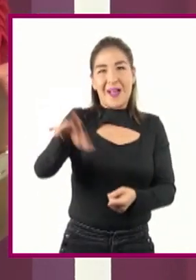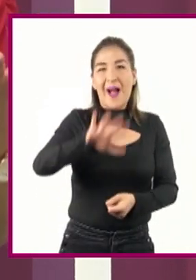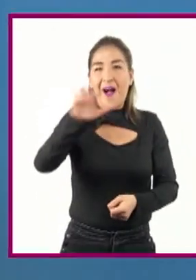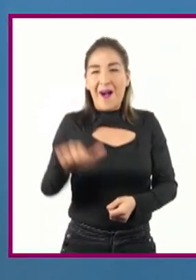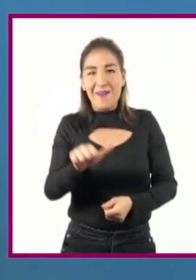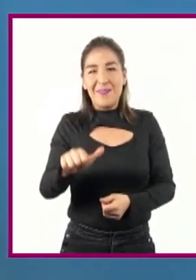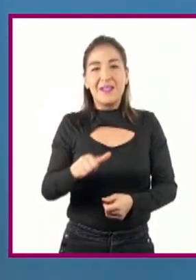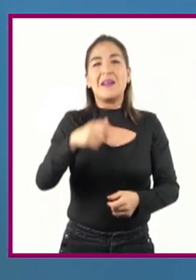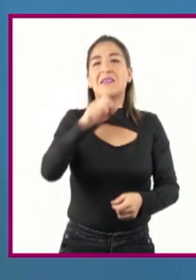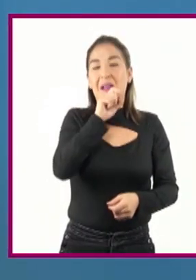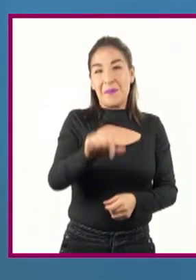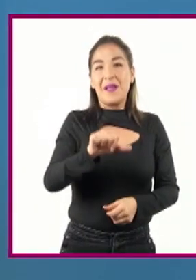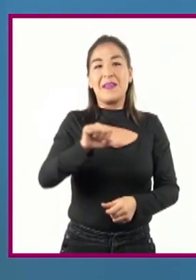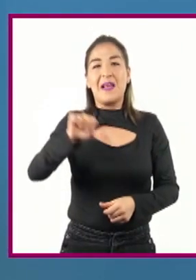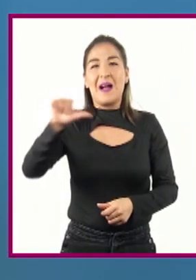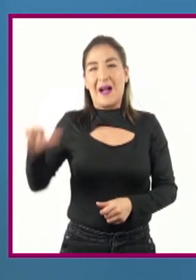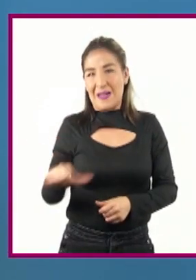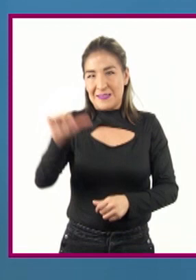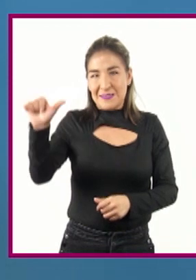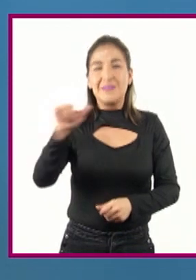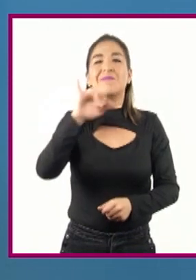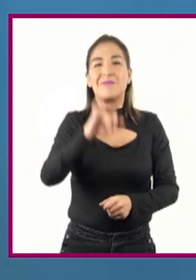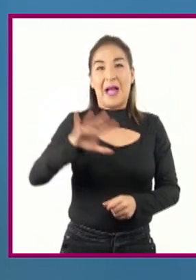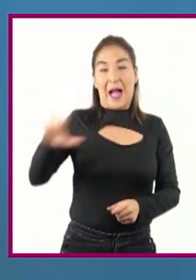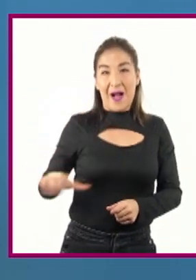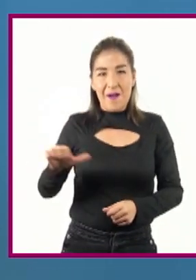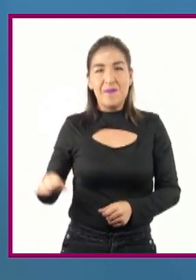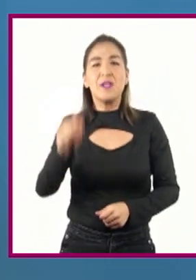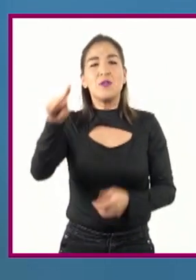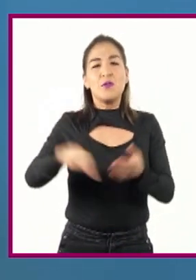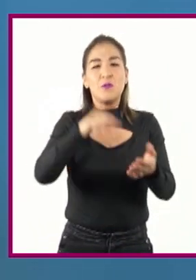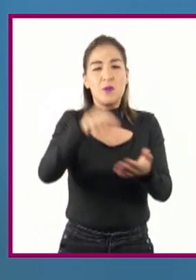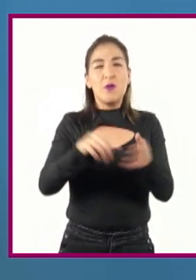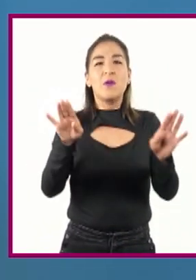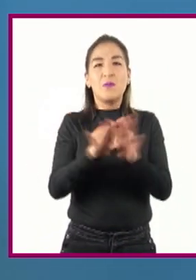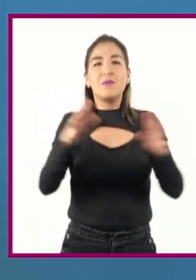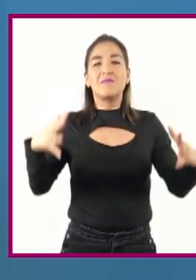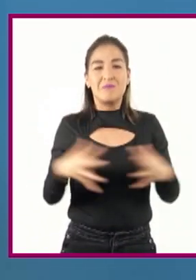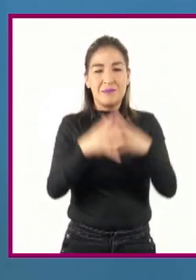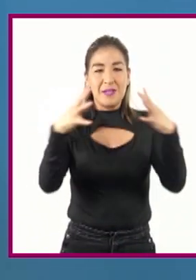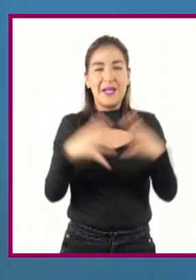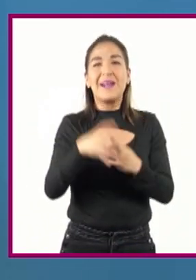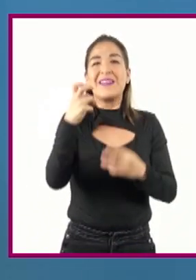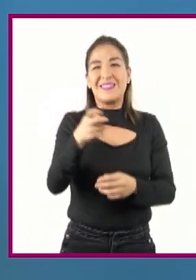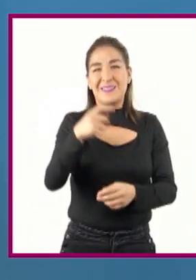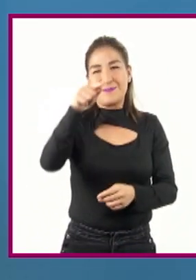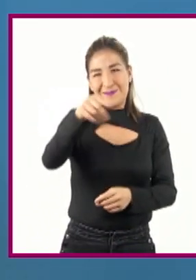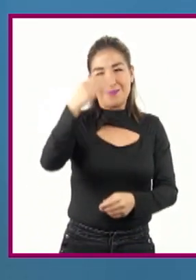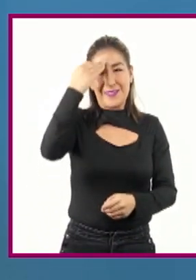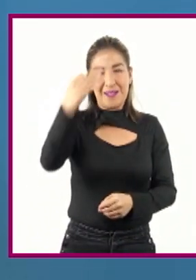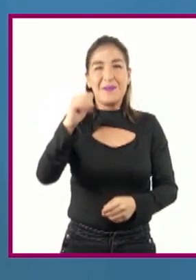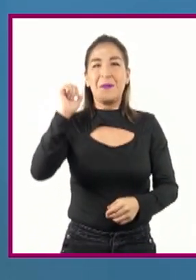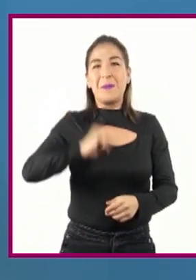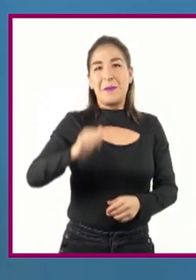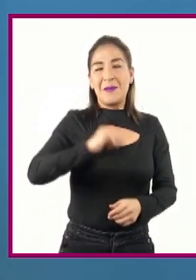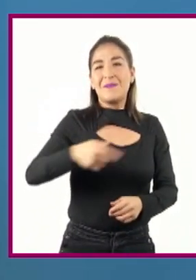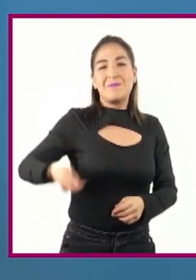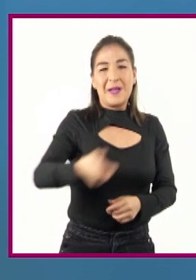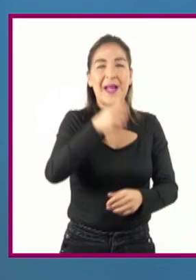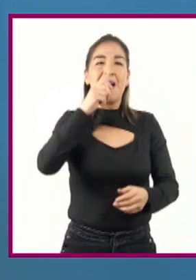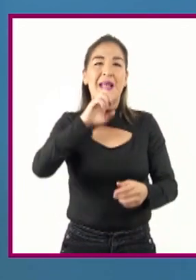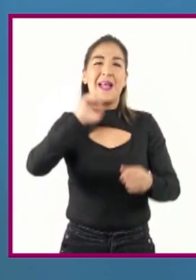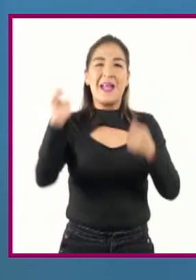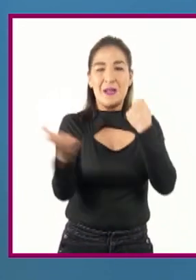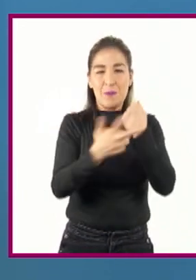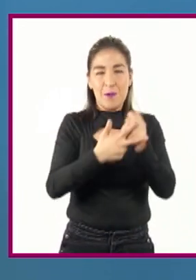Asia? Exacto. En África, los ejércitos coloniales, como se le llamaba a los ejércitos